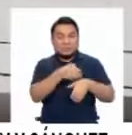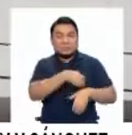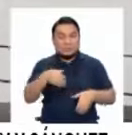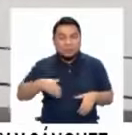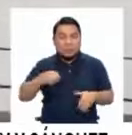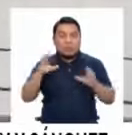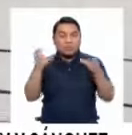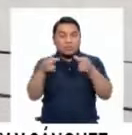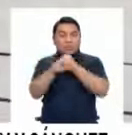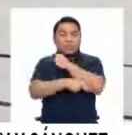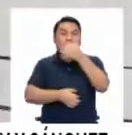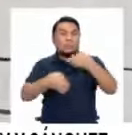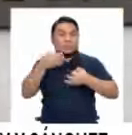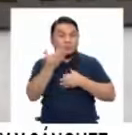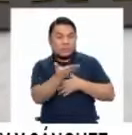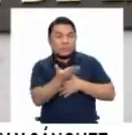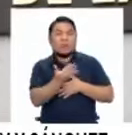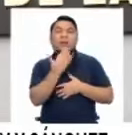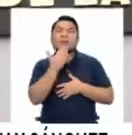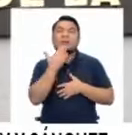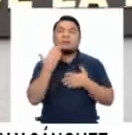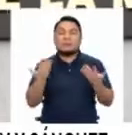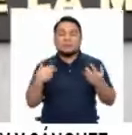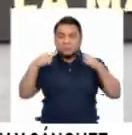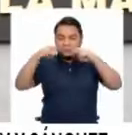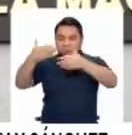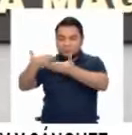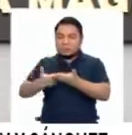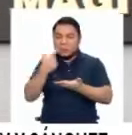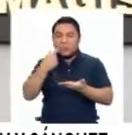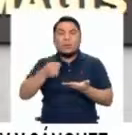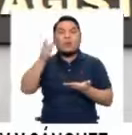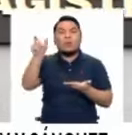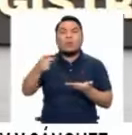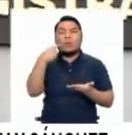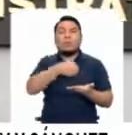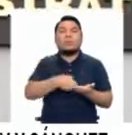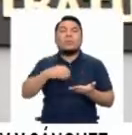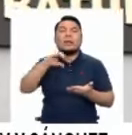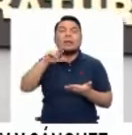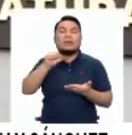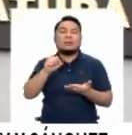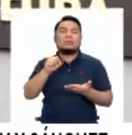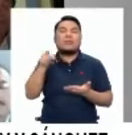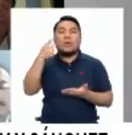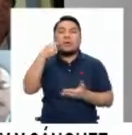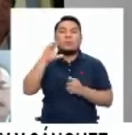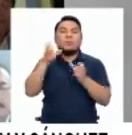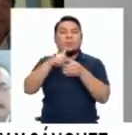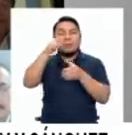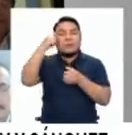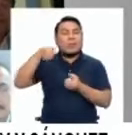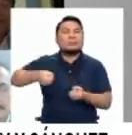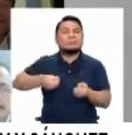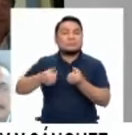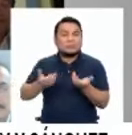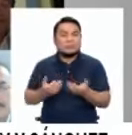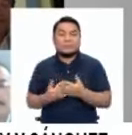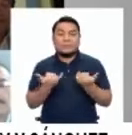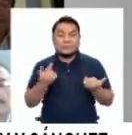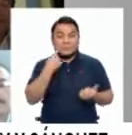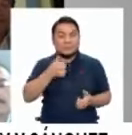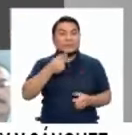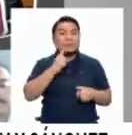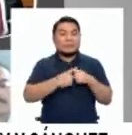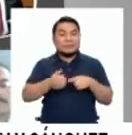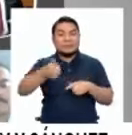Consejo Nacional de la Magistratura serán revisadas por el parlamentario Carlos Pérez, de Acción Popular. El presidente de la subcomisión